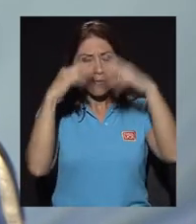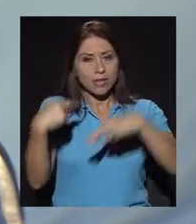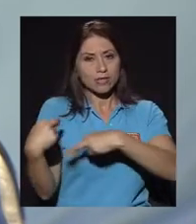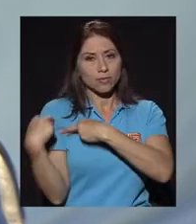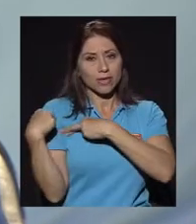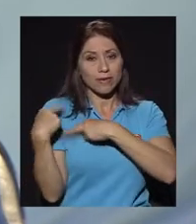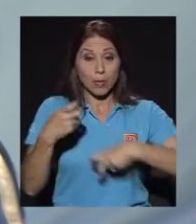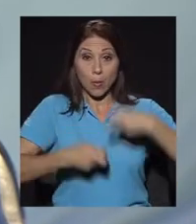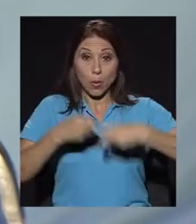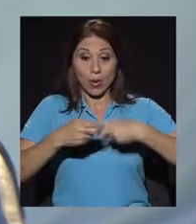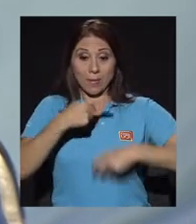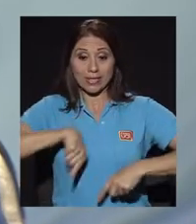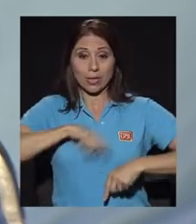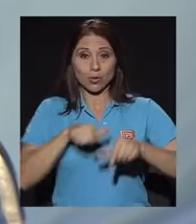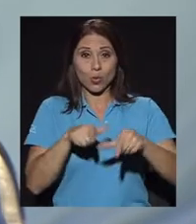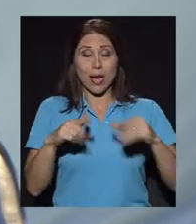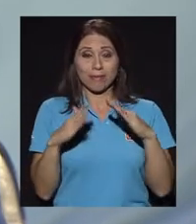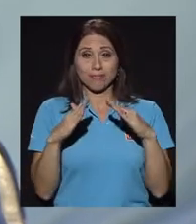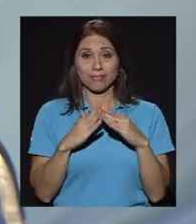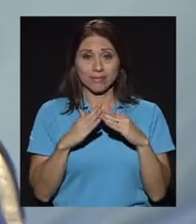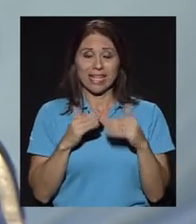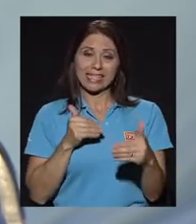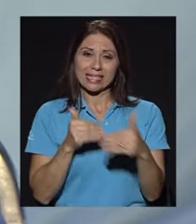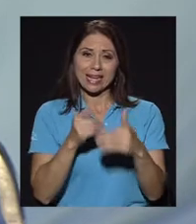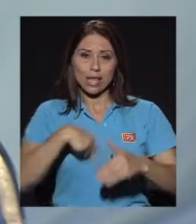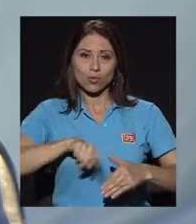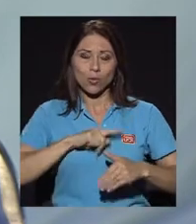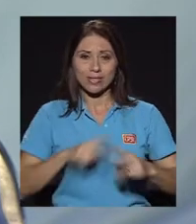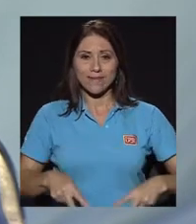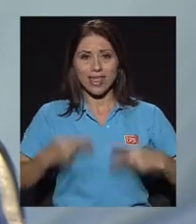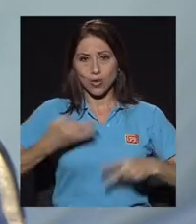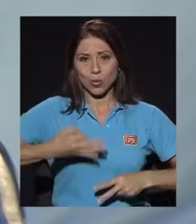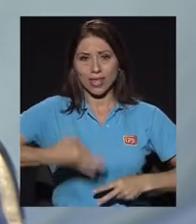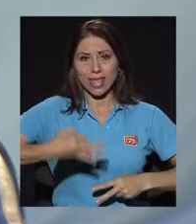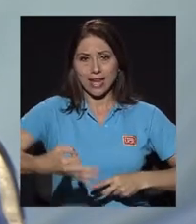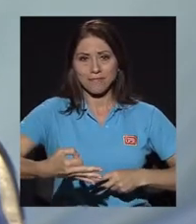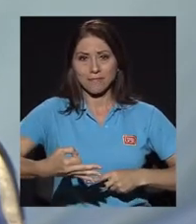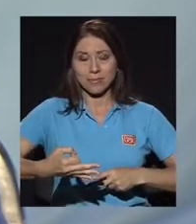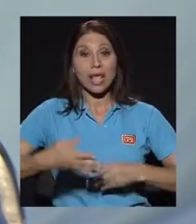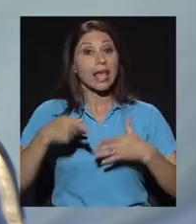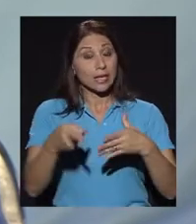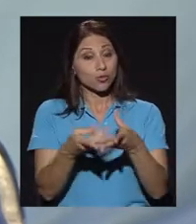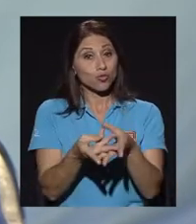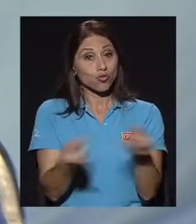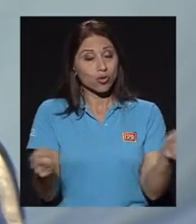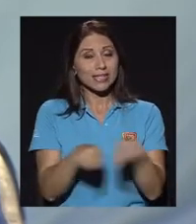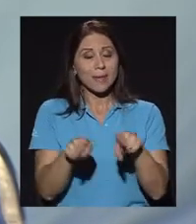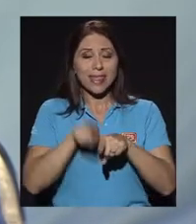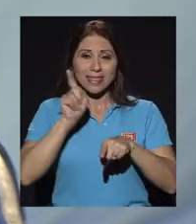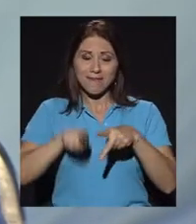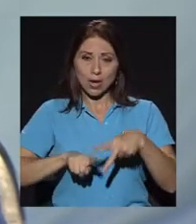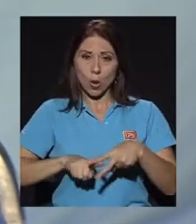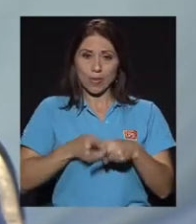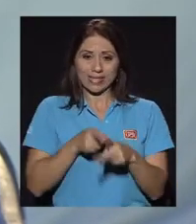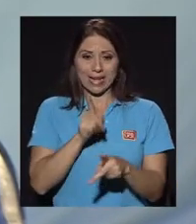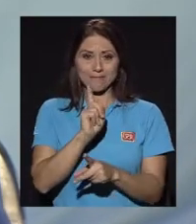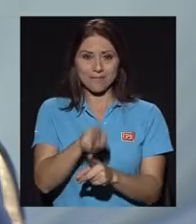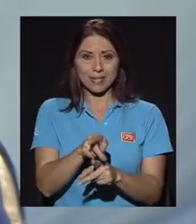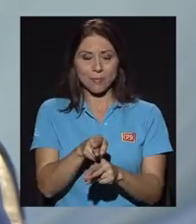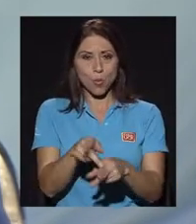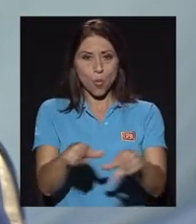de nuestro cantón suelen estar muy cerca de nuestra vida cotidiana. Buena parte de las soluciones también deben comenzar desde lo